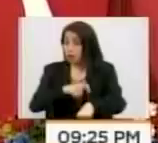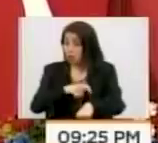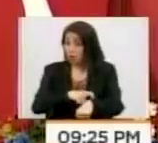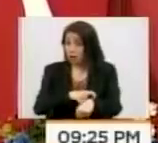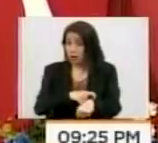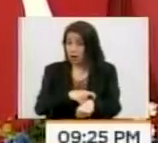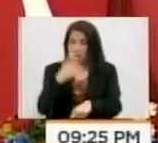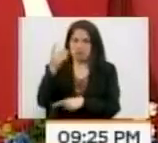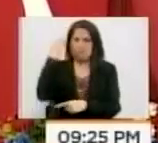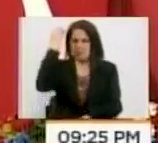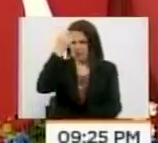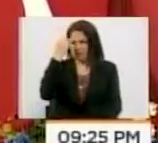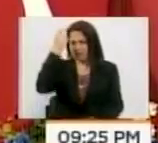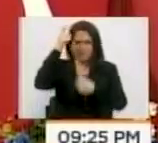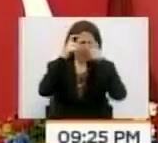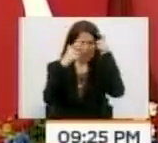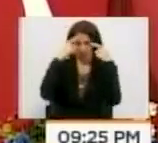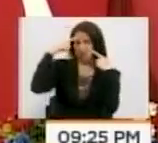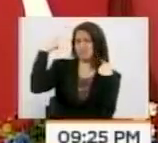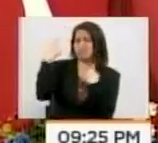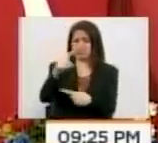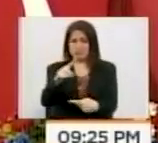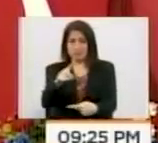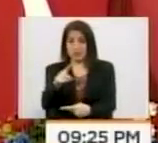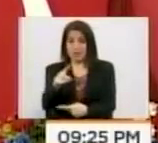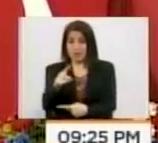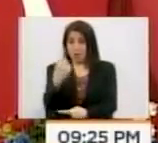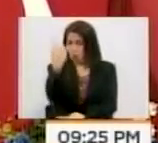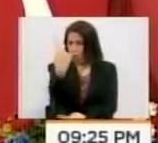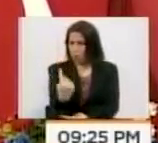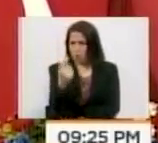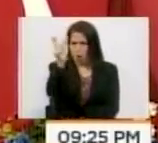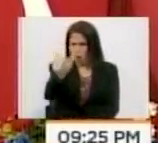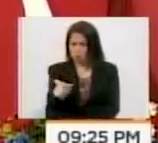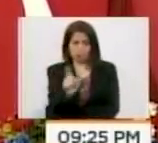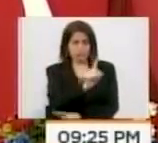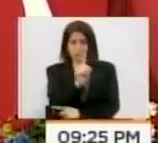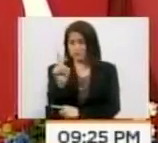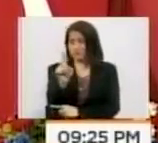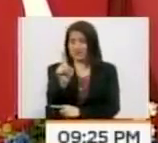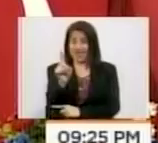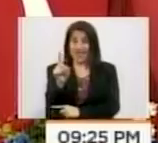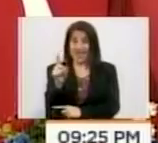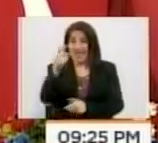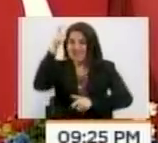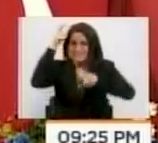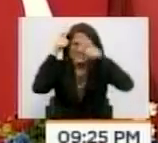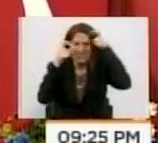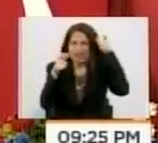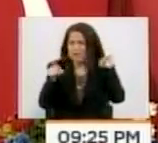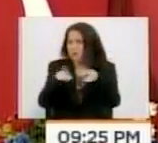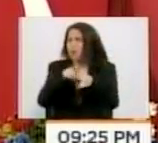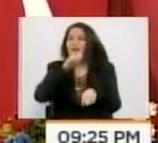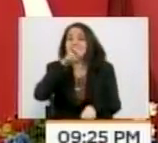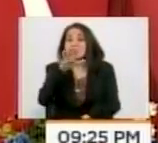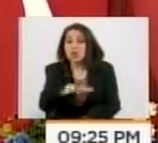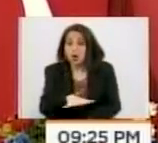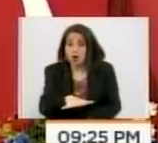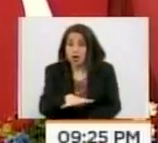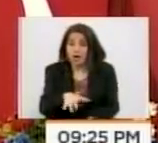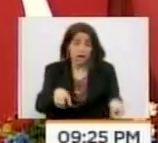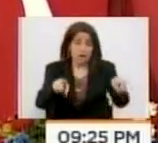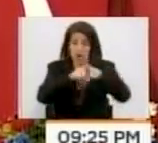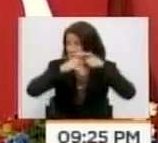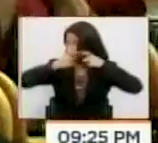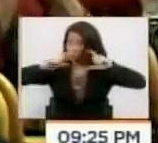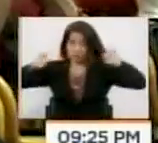estaba solo. Ellos creían que Chávez era solo un hombre. No, no era un hombre, Chávez. Chávez era la historia. Chávez era la magnitud más